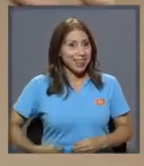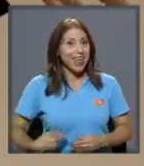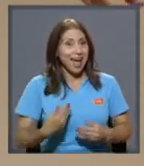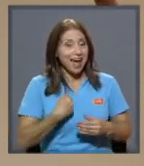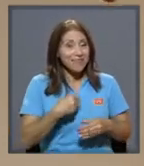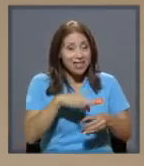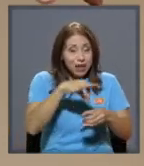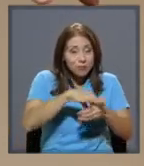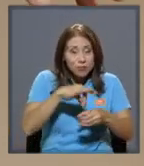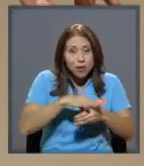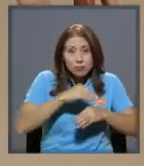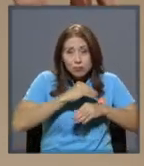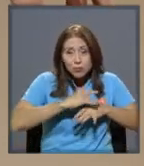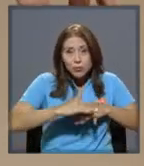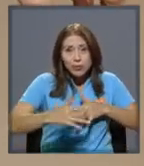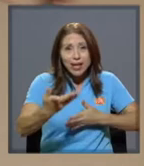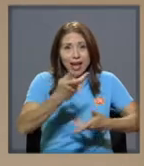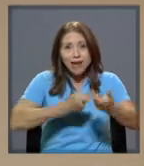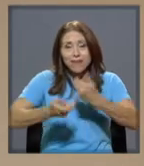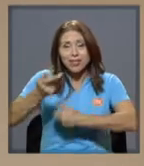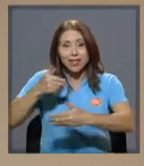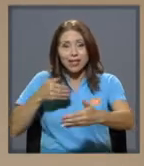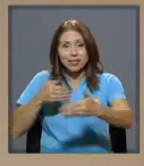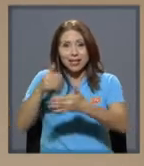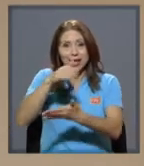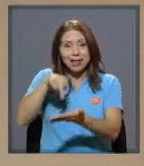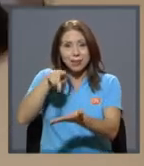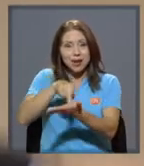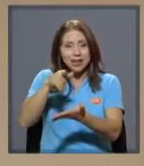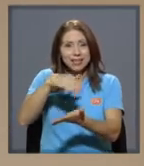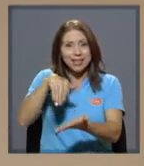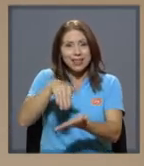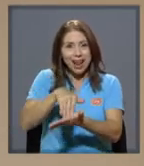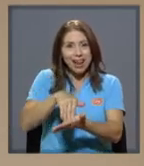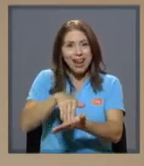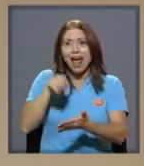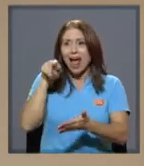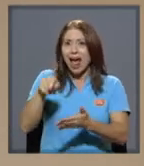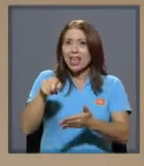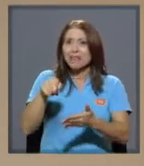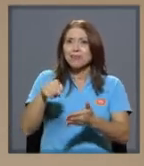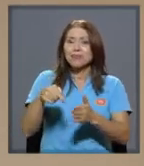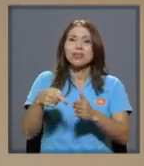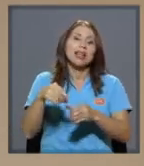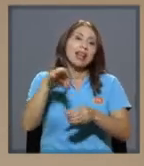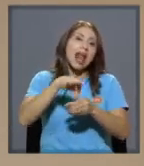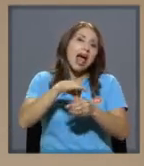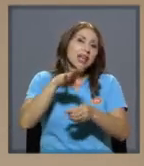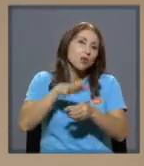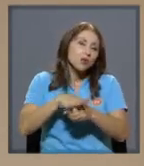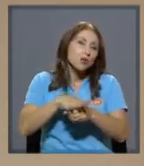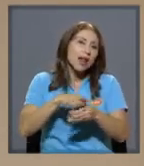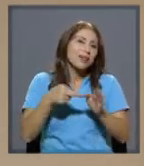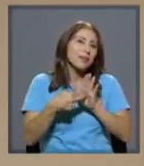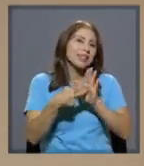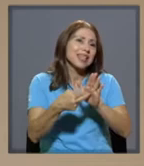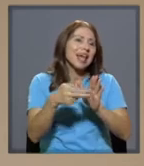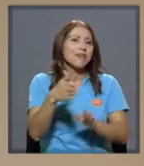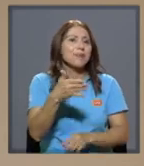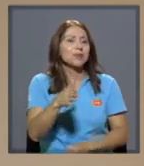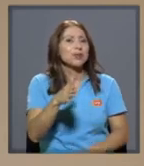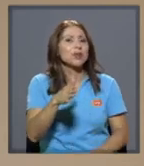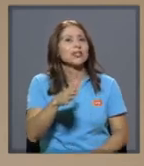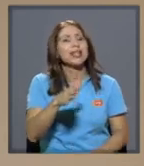del centro, del Parque Central, la agricultura representaba cerca del 30% y ahora representa el